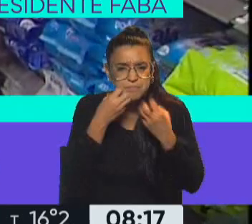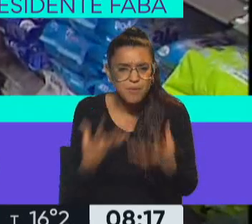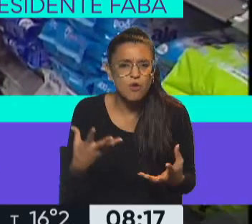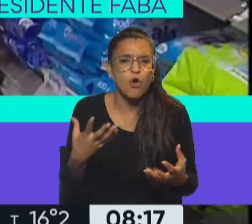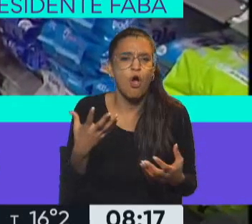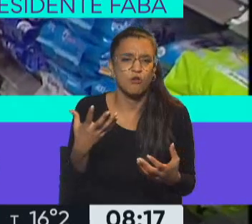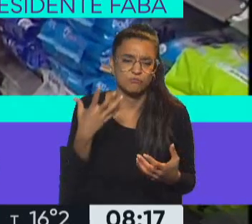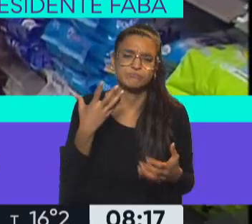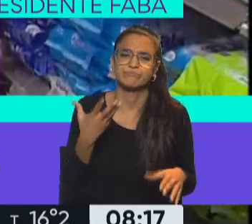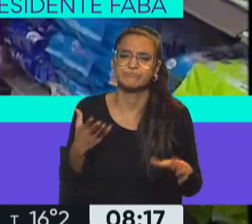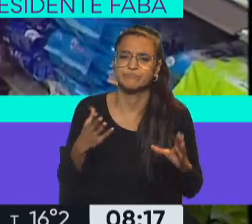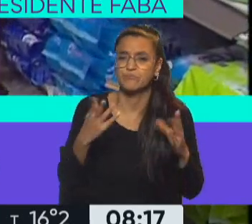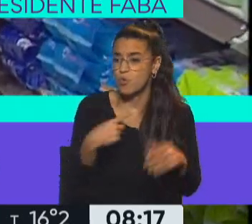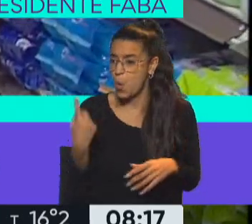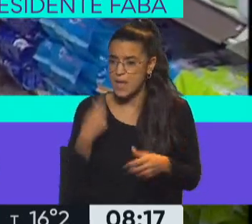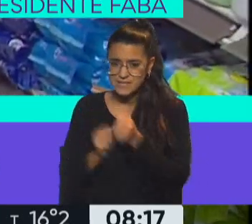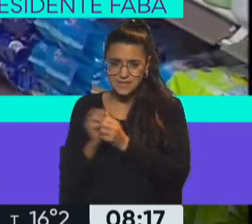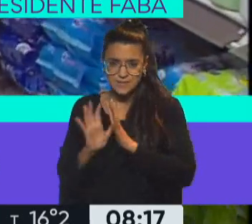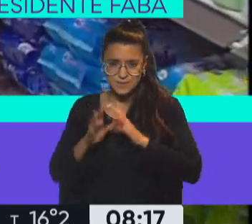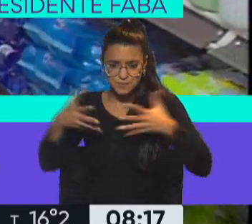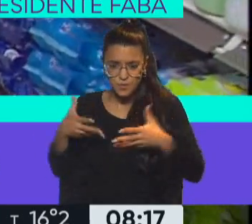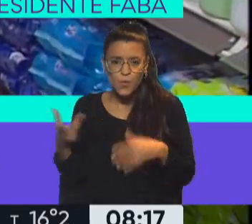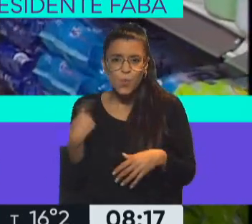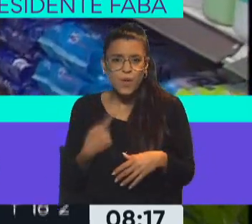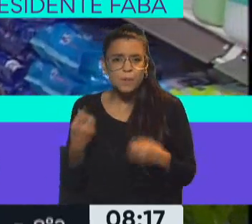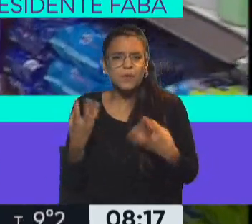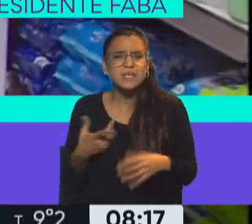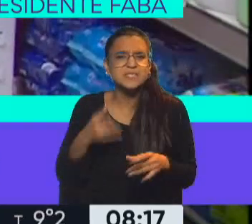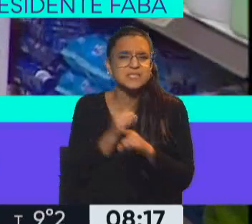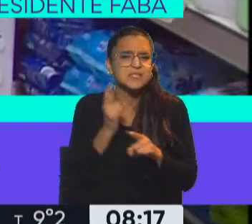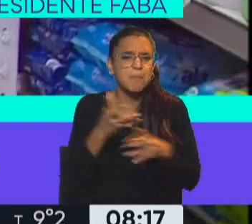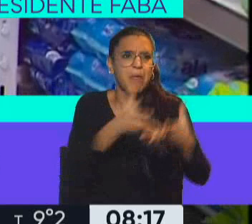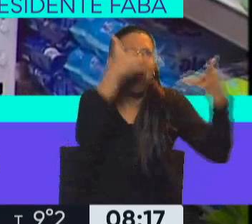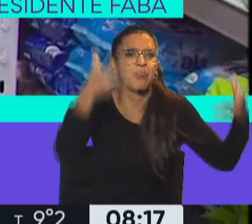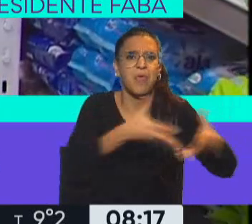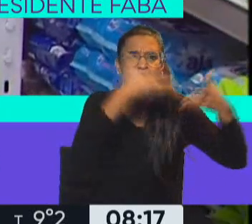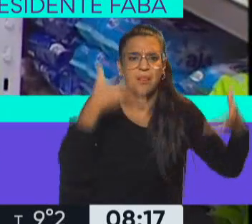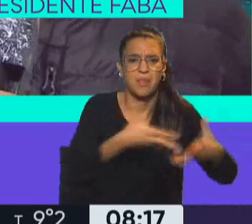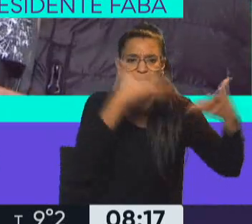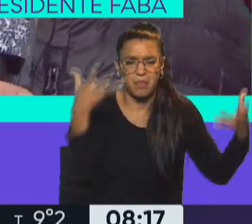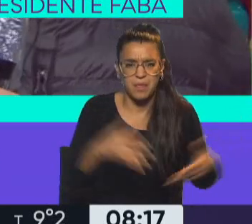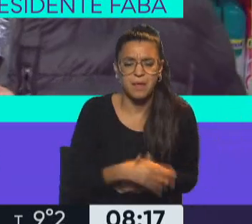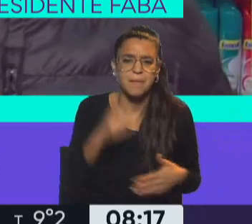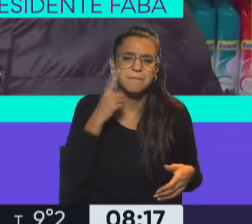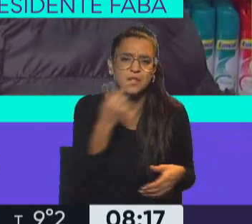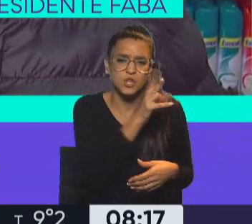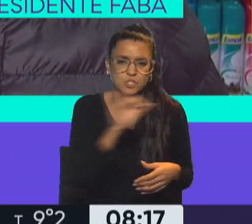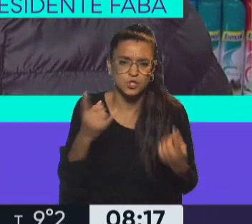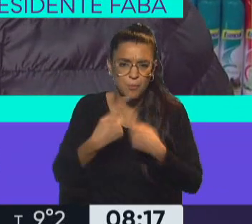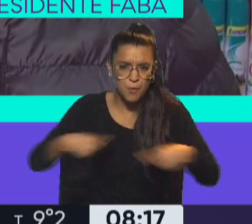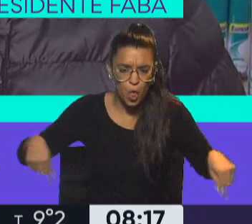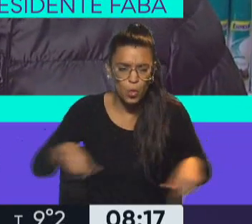que se merecen porque si son nuestras porque tenemos que darle el lugar siempre a los monopolios fernando dentro de los 1200 productos